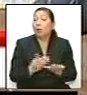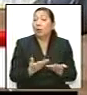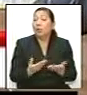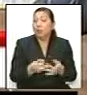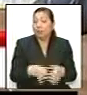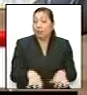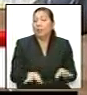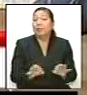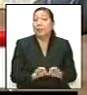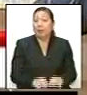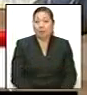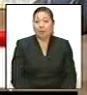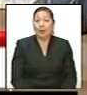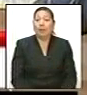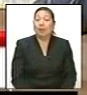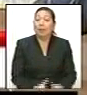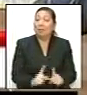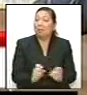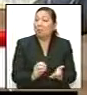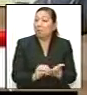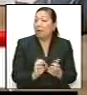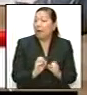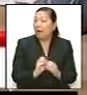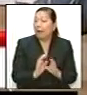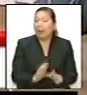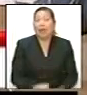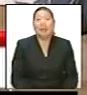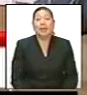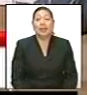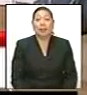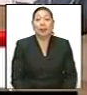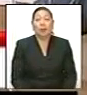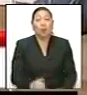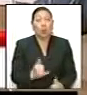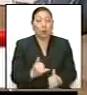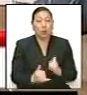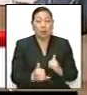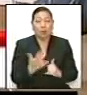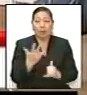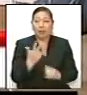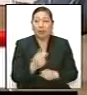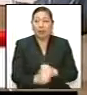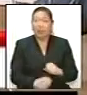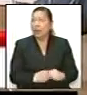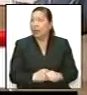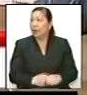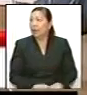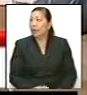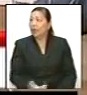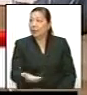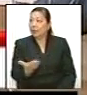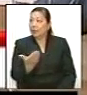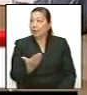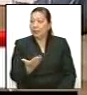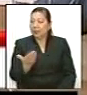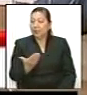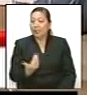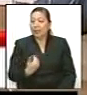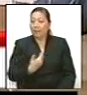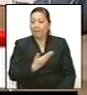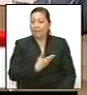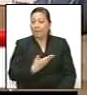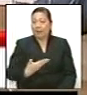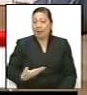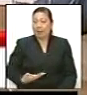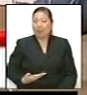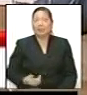cosas, señor presidente. Y la cuestión es muy clara. En los últimos 3 años... hemos recibido, aquí está el propio